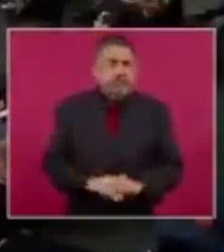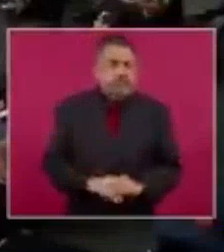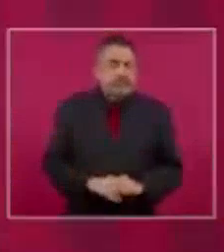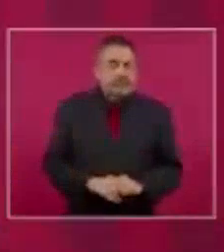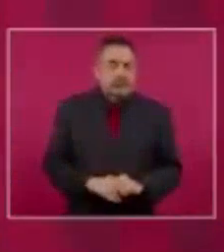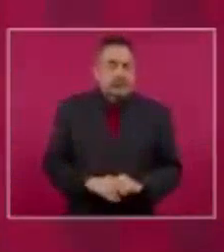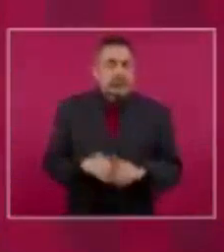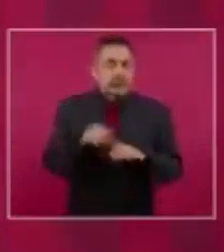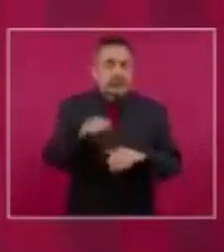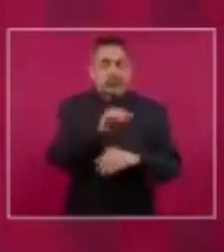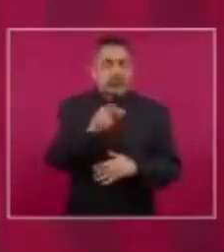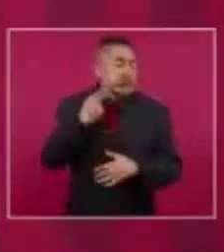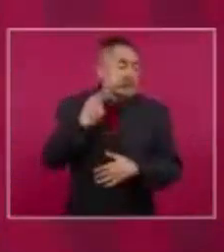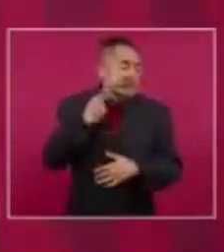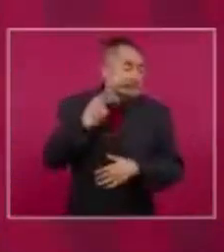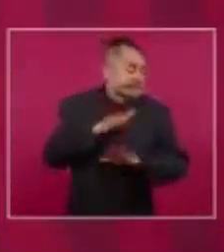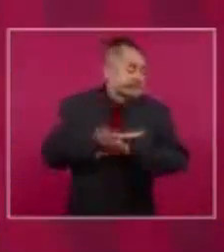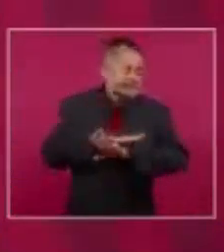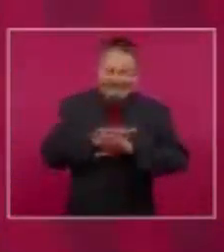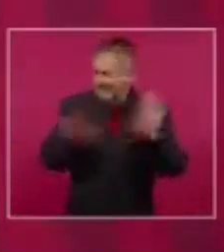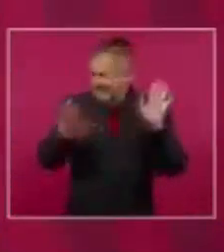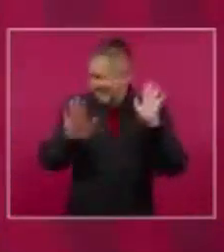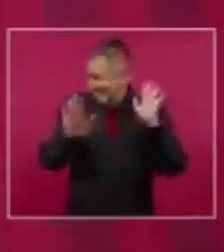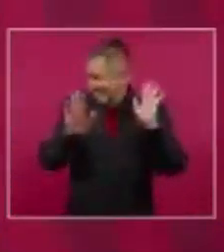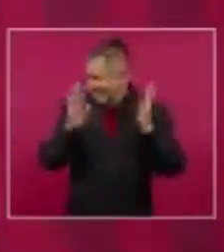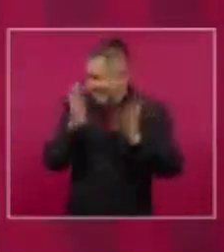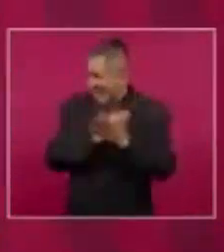Y política, menos.